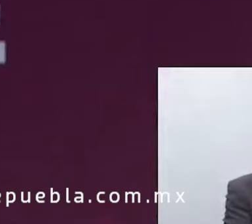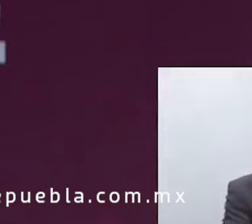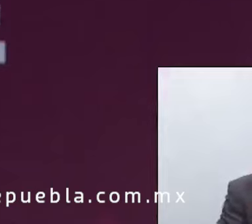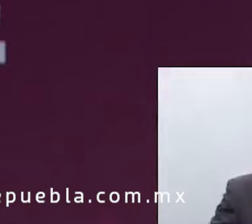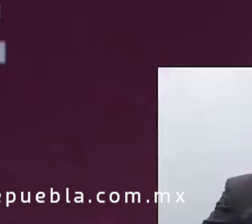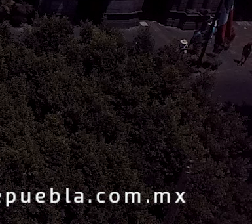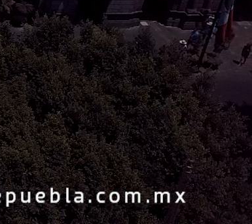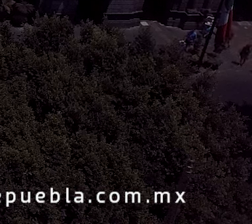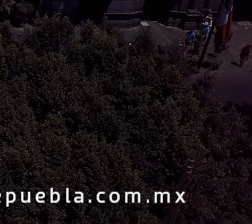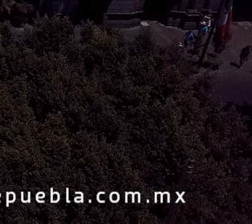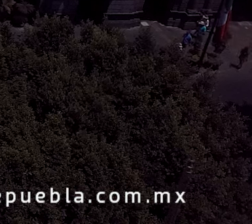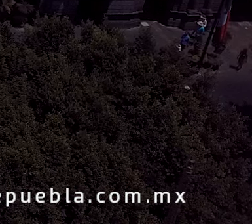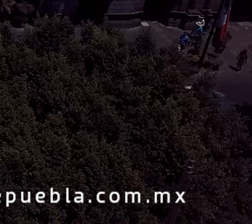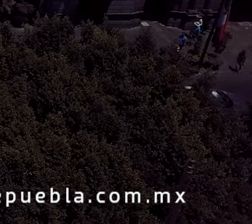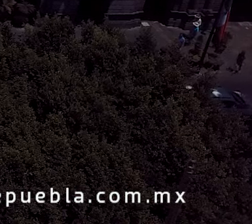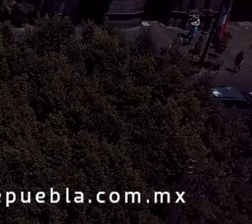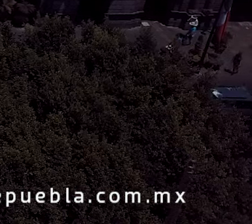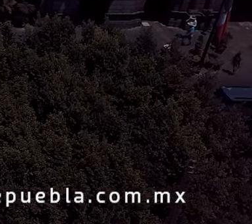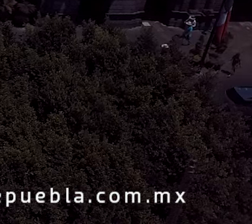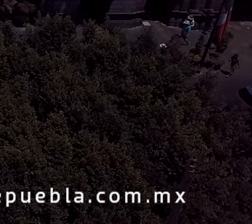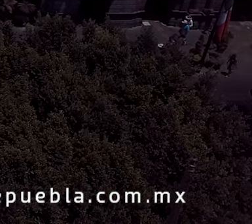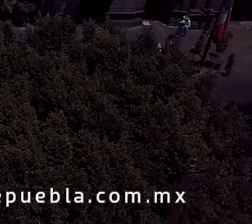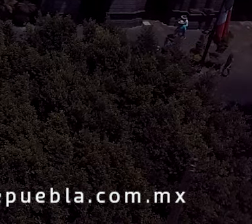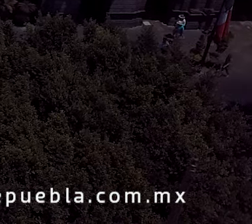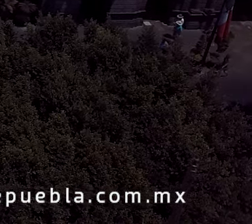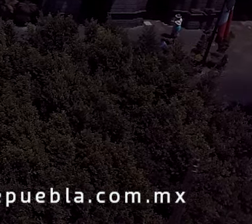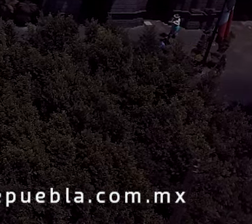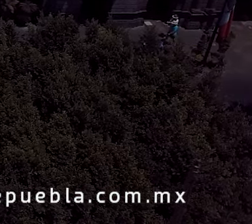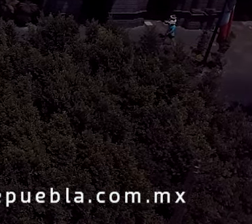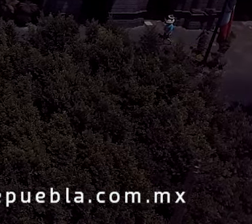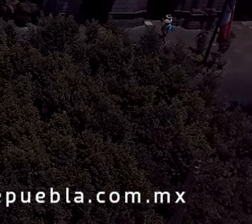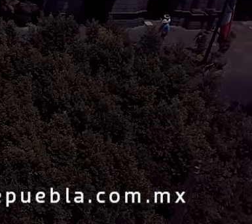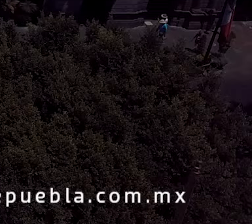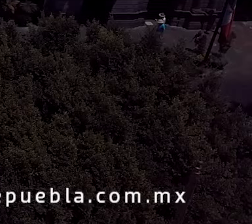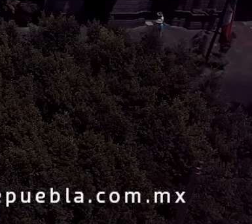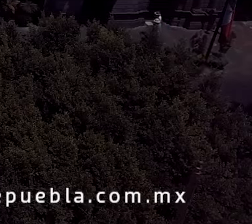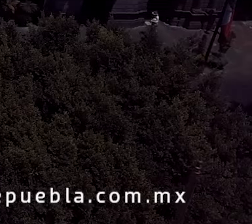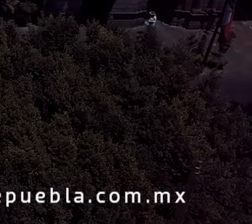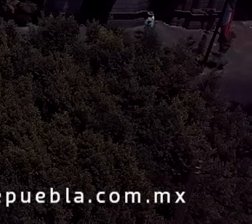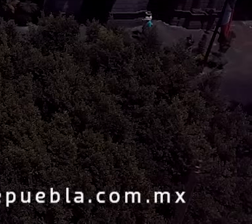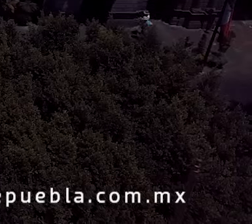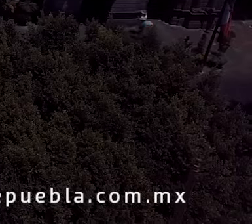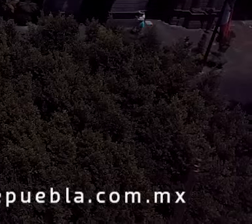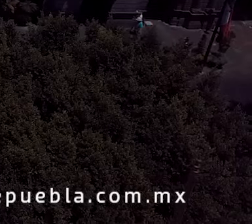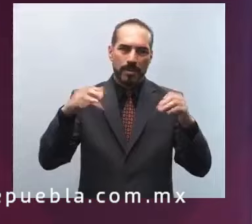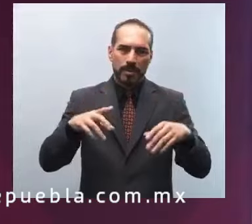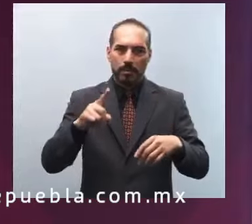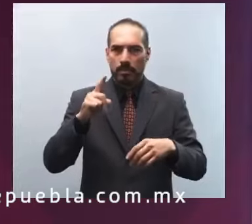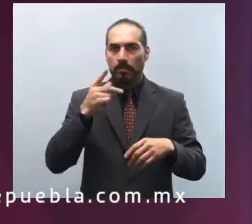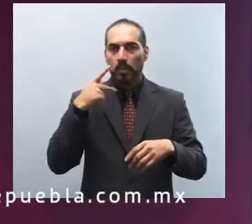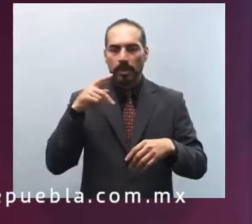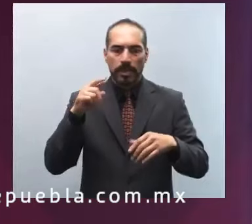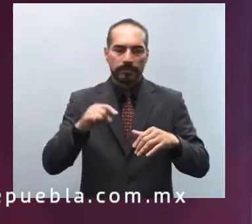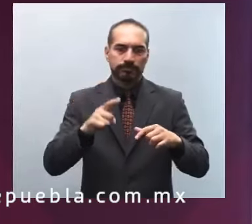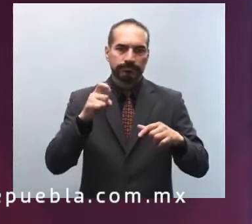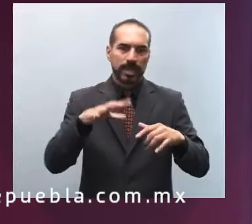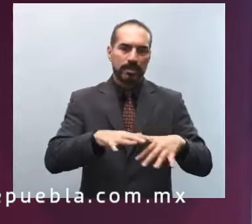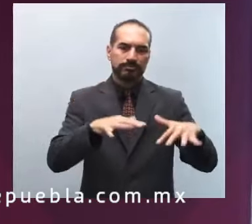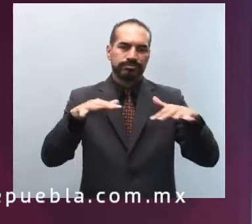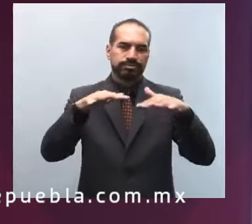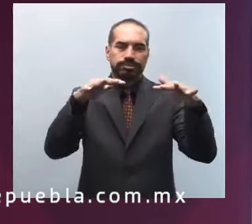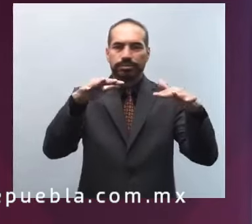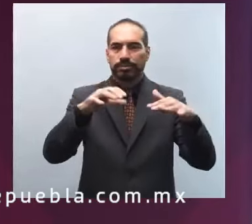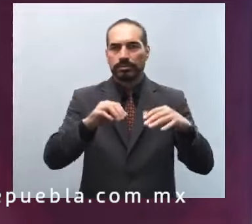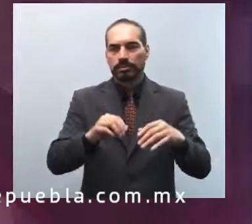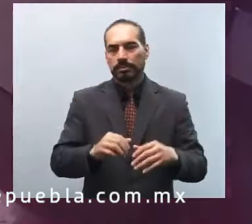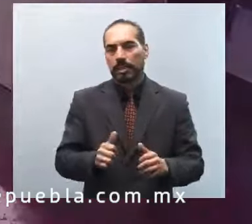reparación de baches. Además, el sistema de semáforos será renovado para mejorar la movilidad en la ciudad. Les informo que nos